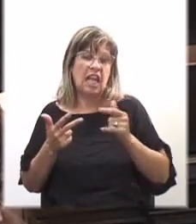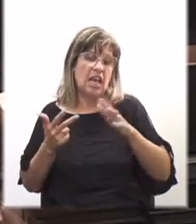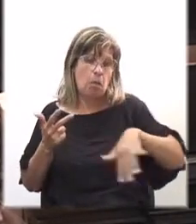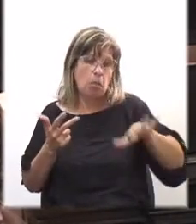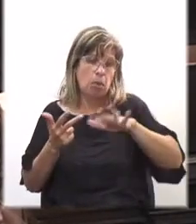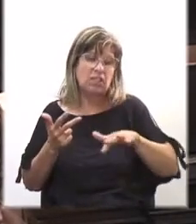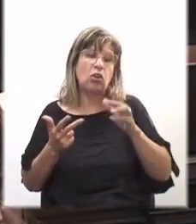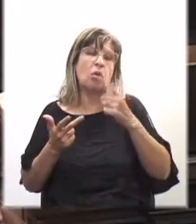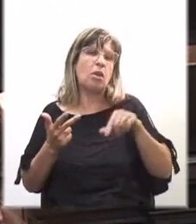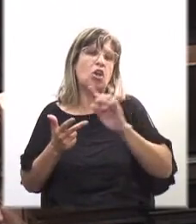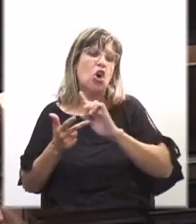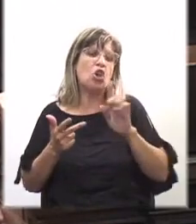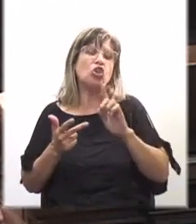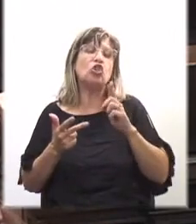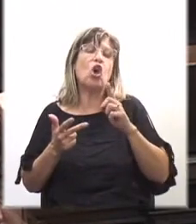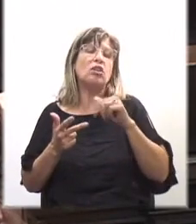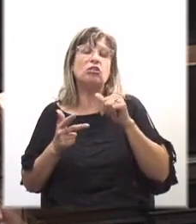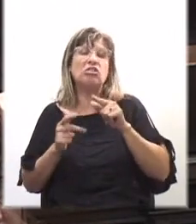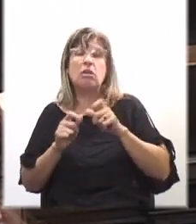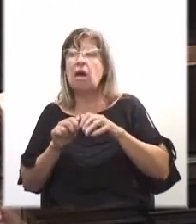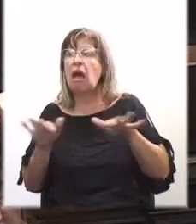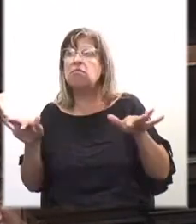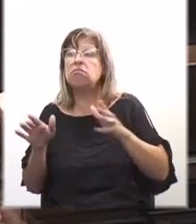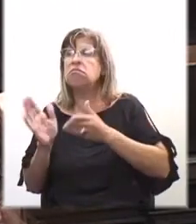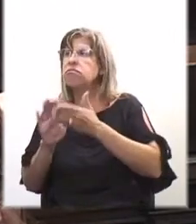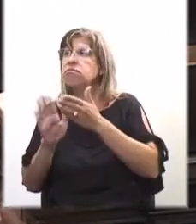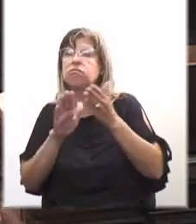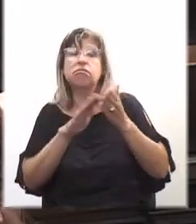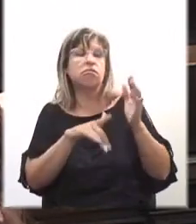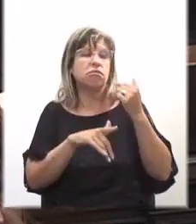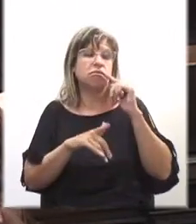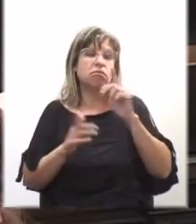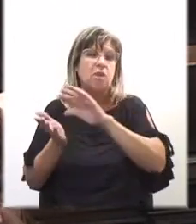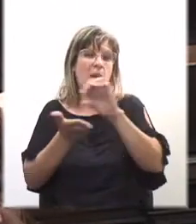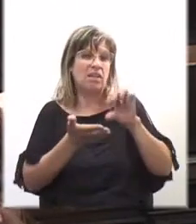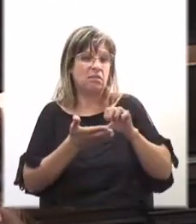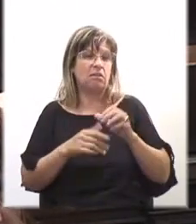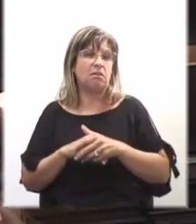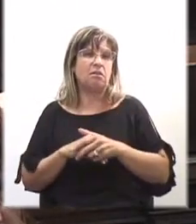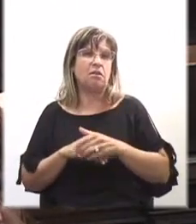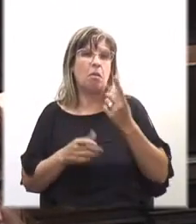son una nación, esos se dispersan. Pero los que tienen la nación,